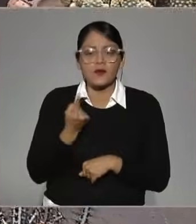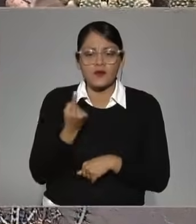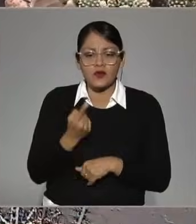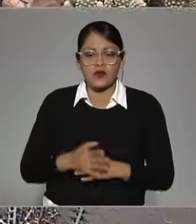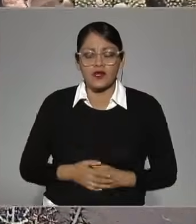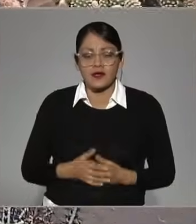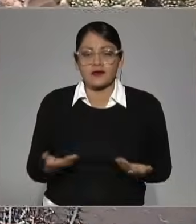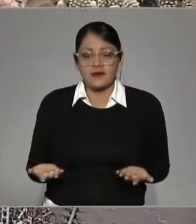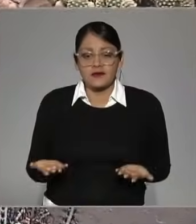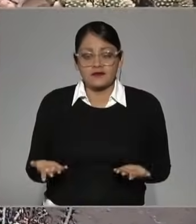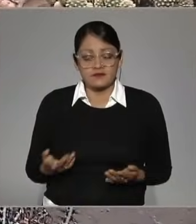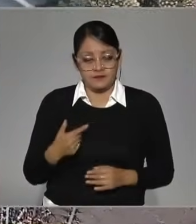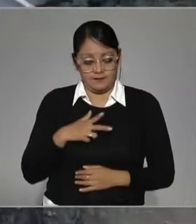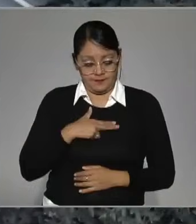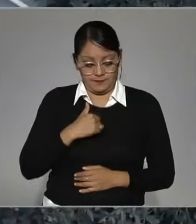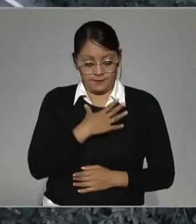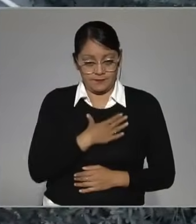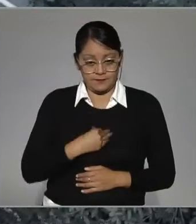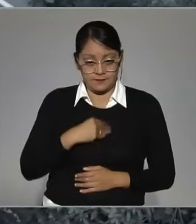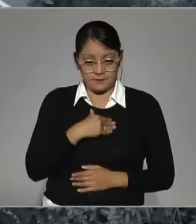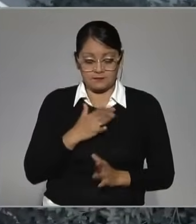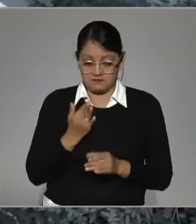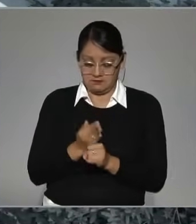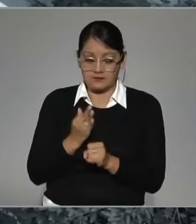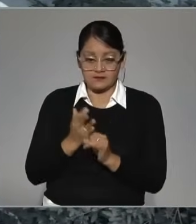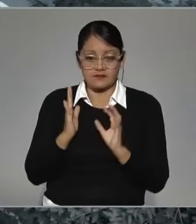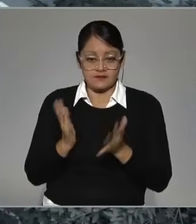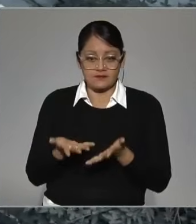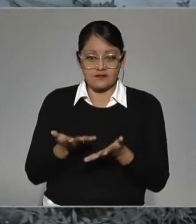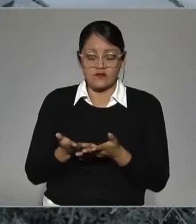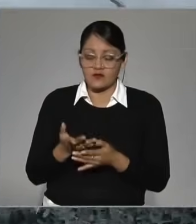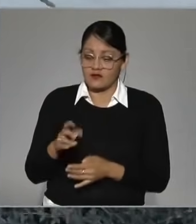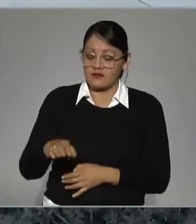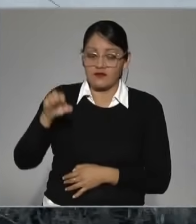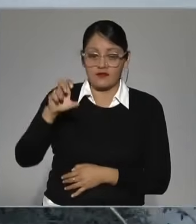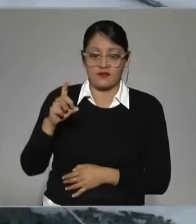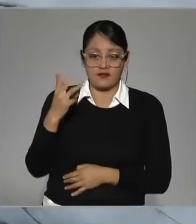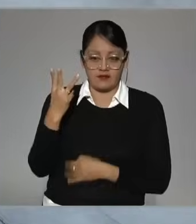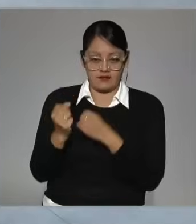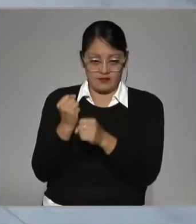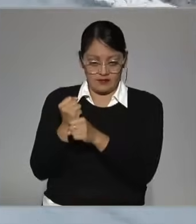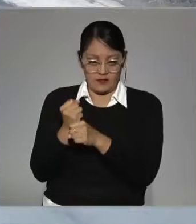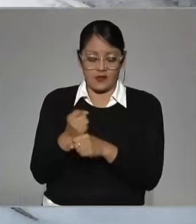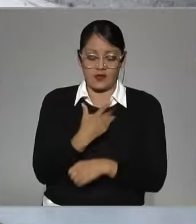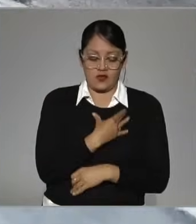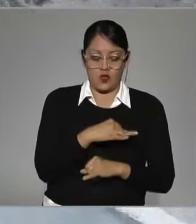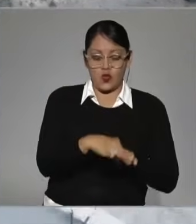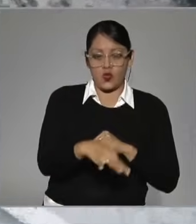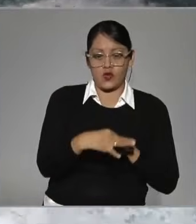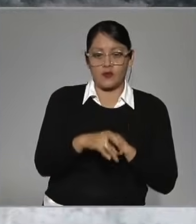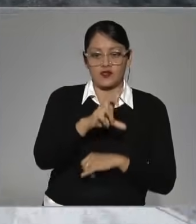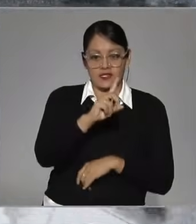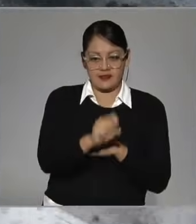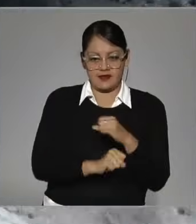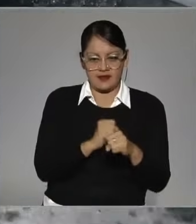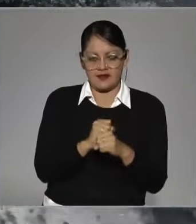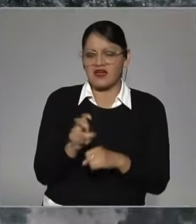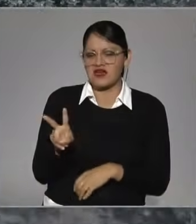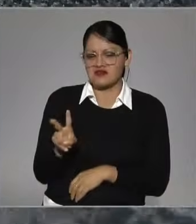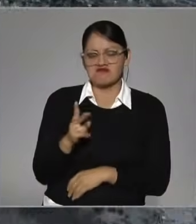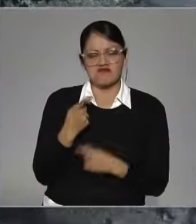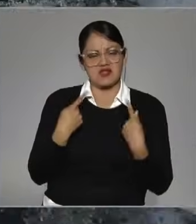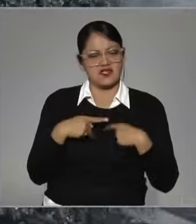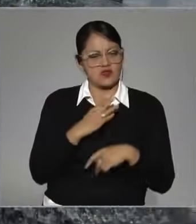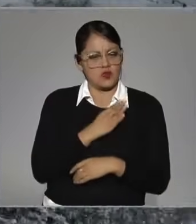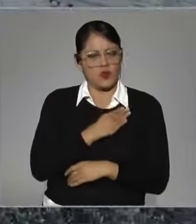porque mis hijos ya actualmente, el mayor tiene 33 años, el menor 30, son buenas